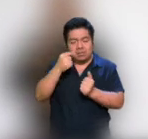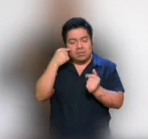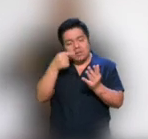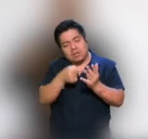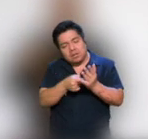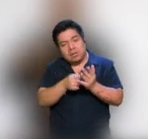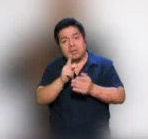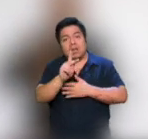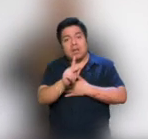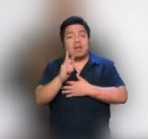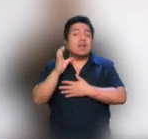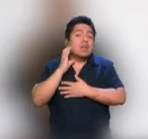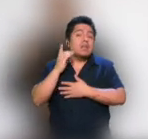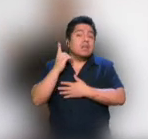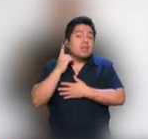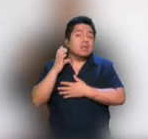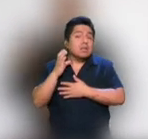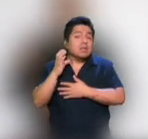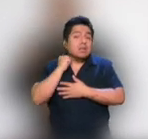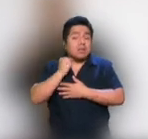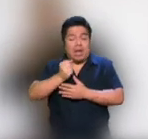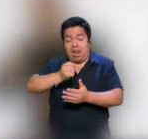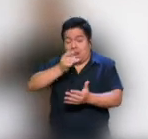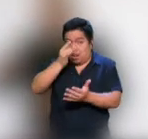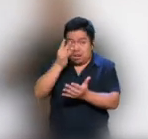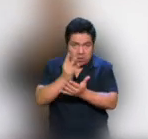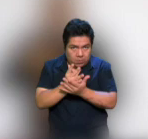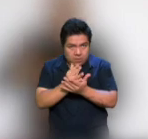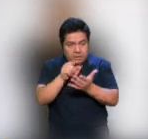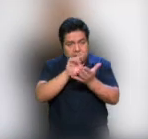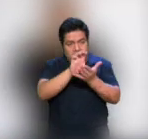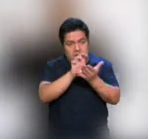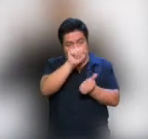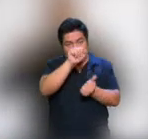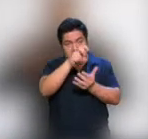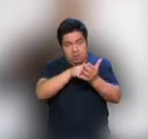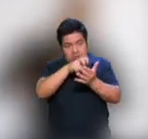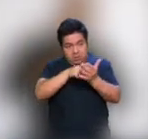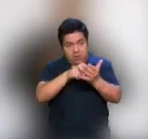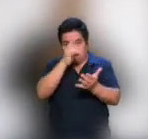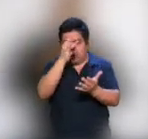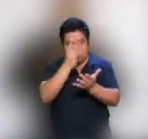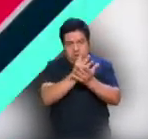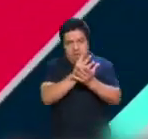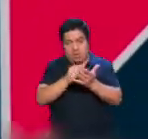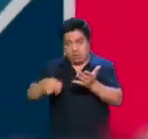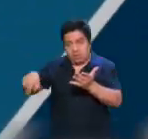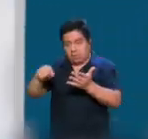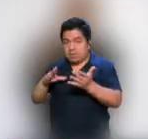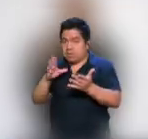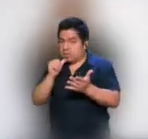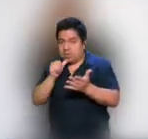Poder Legislativo es el único facultado para reformar a la Carta Magna.